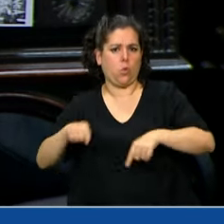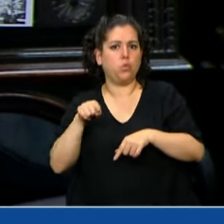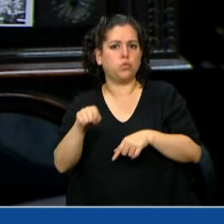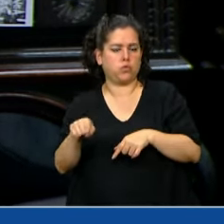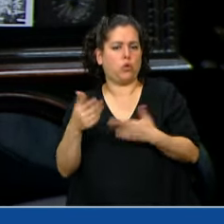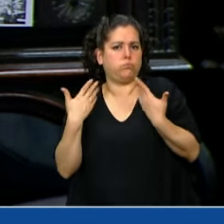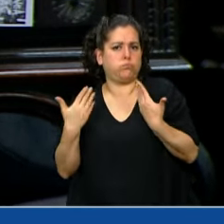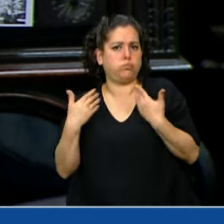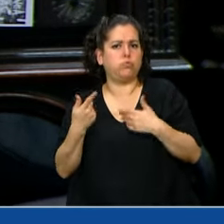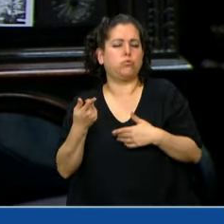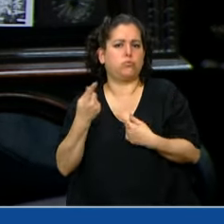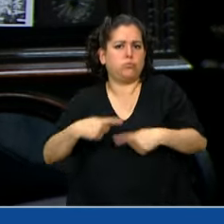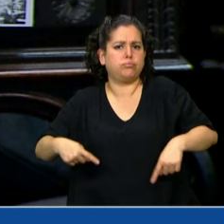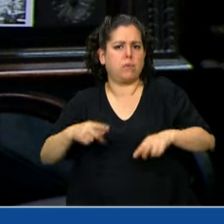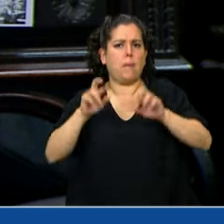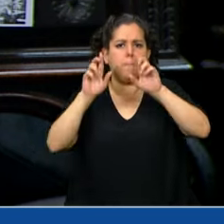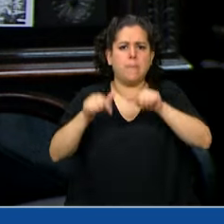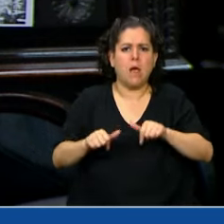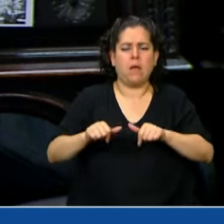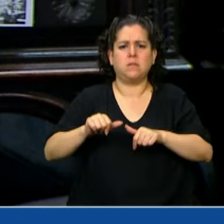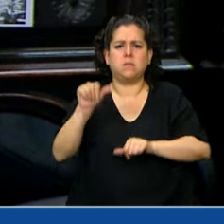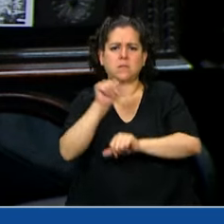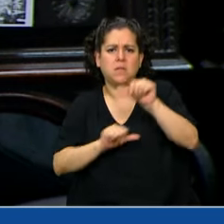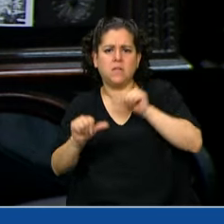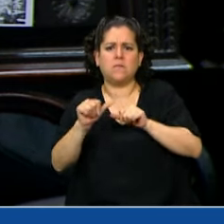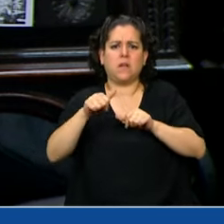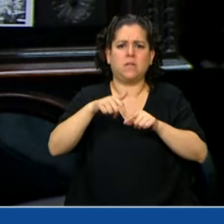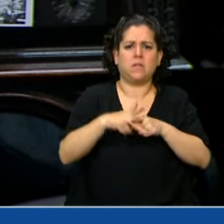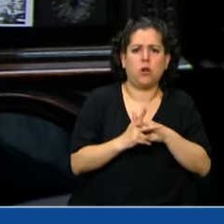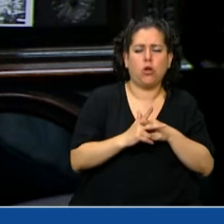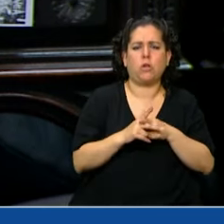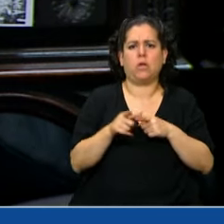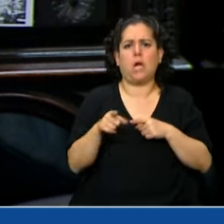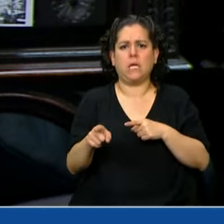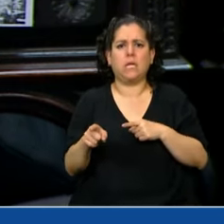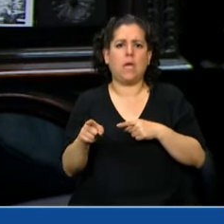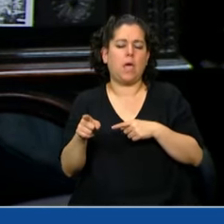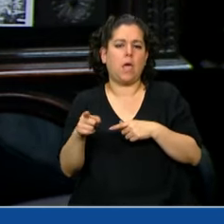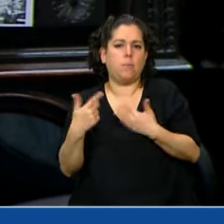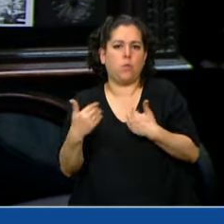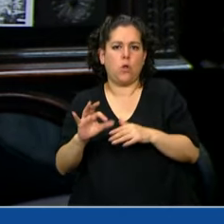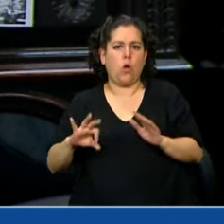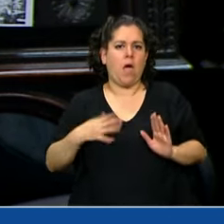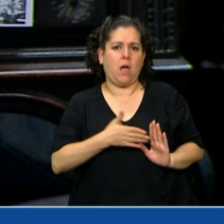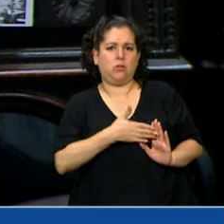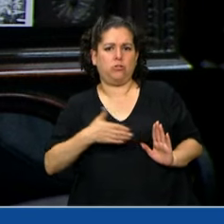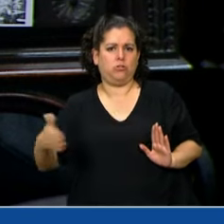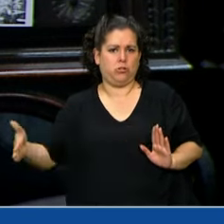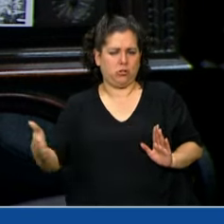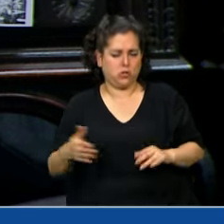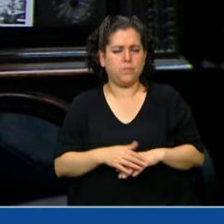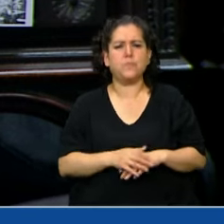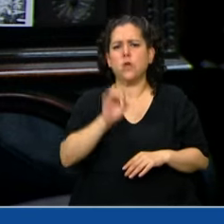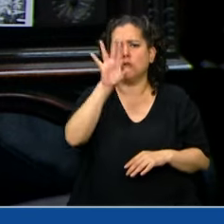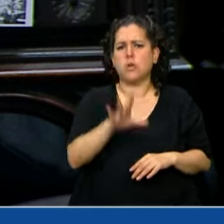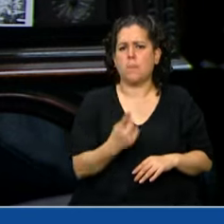desarrollar las importantes políticas tecnológicas que tuvimos a lo largo de estos años voy a